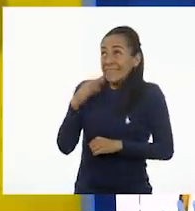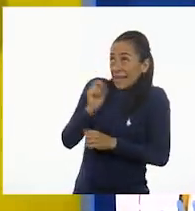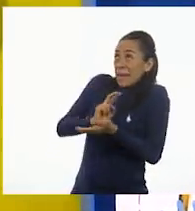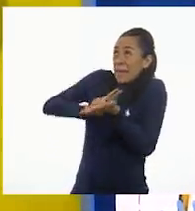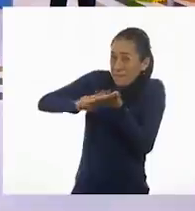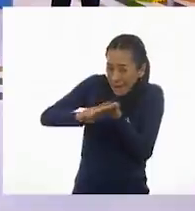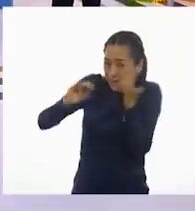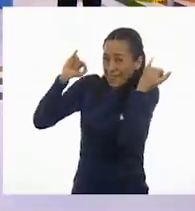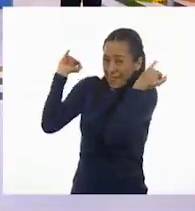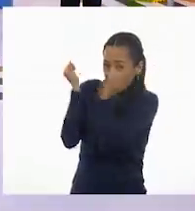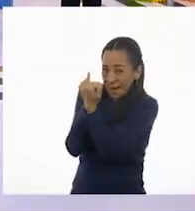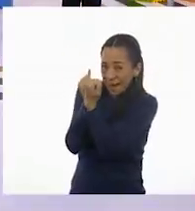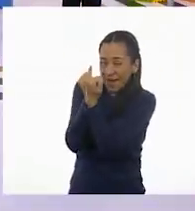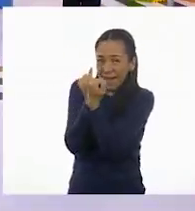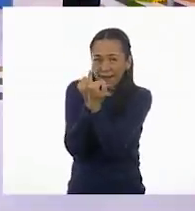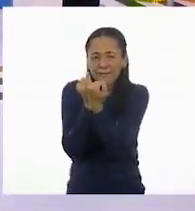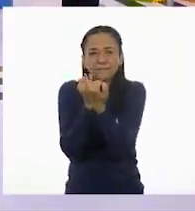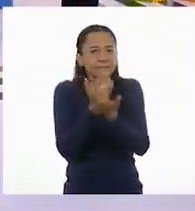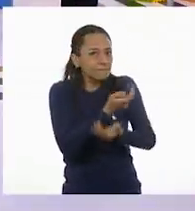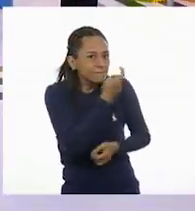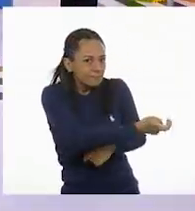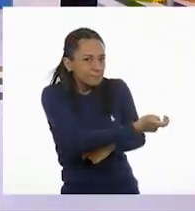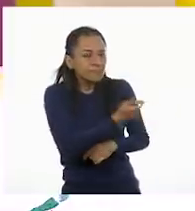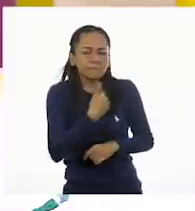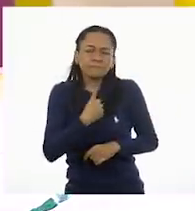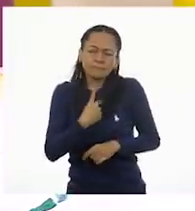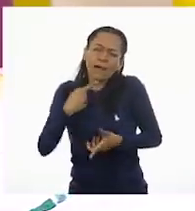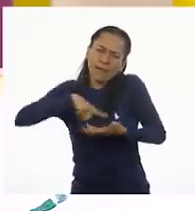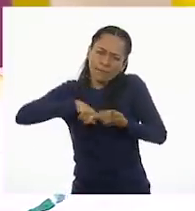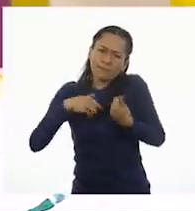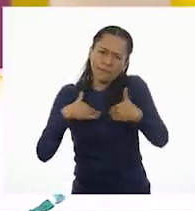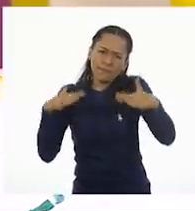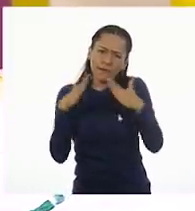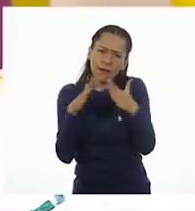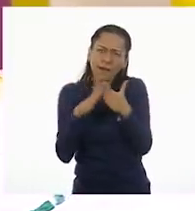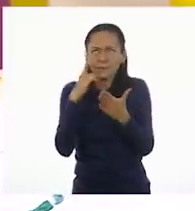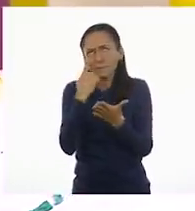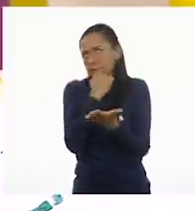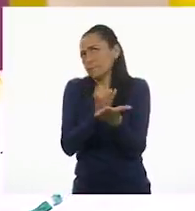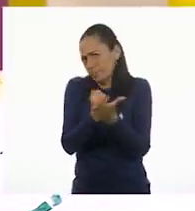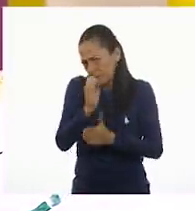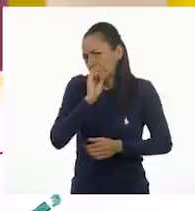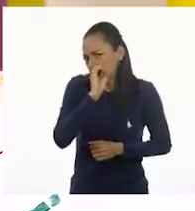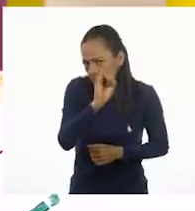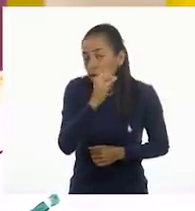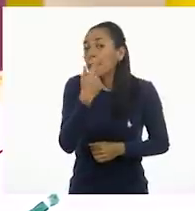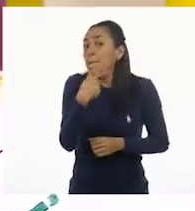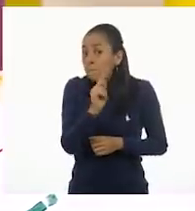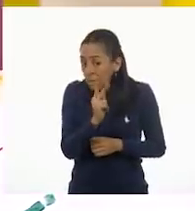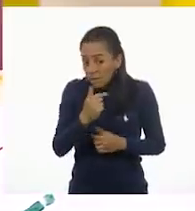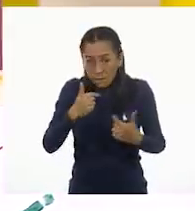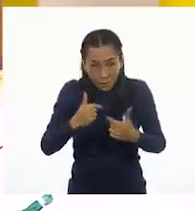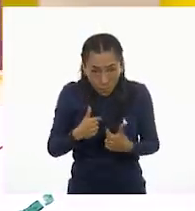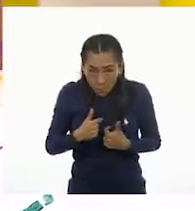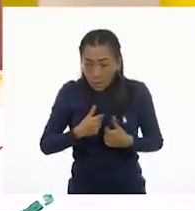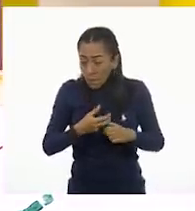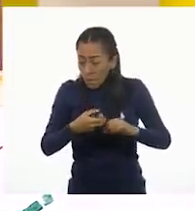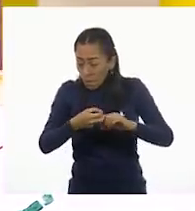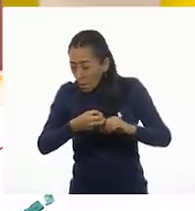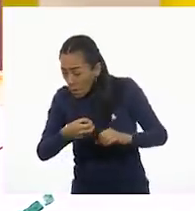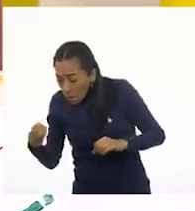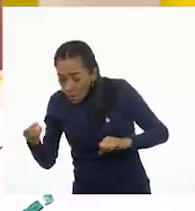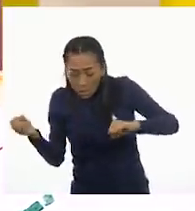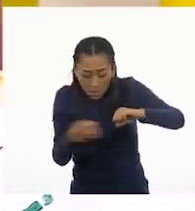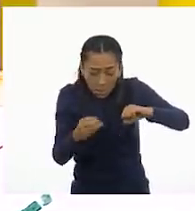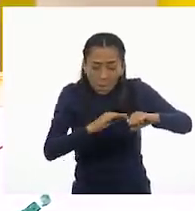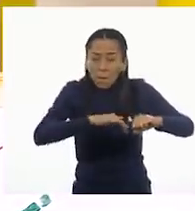Porque aunque esa es una decisión que tomo en mi casa, si no pongo atención en lo que guardo, pues se me puede